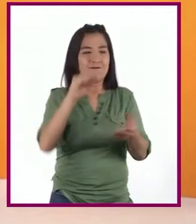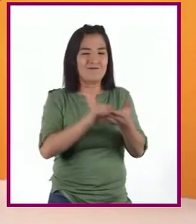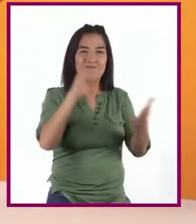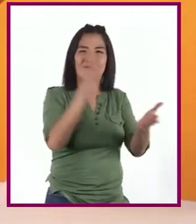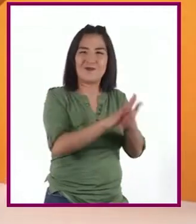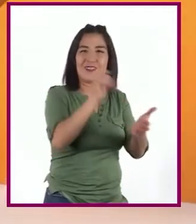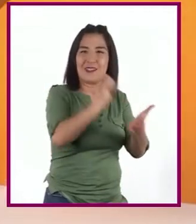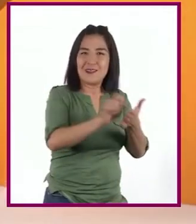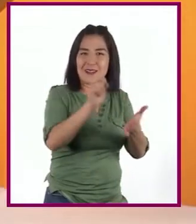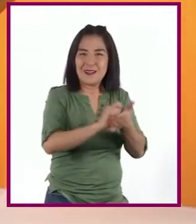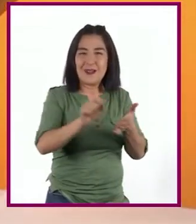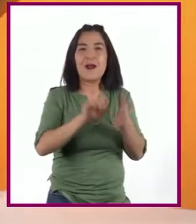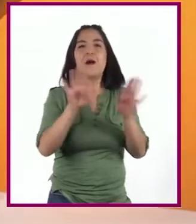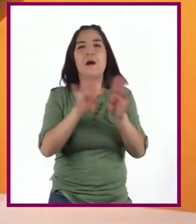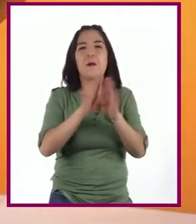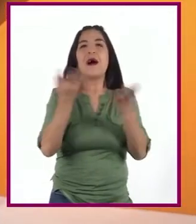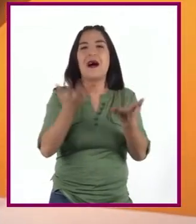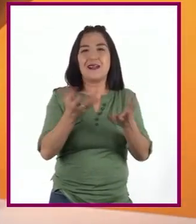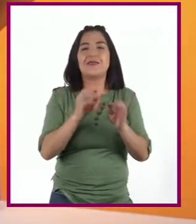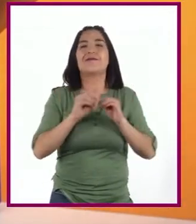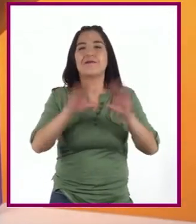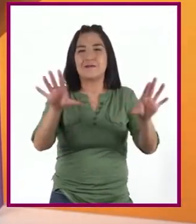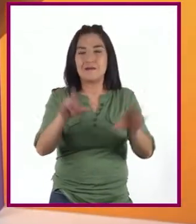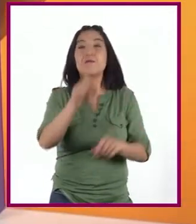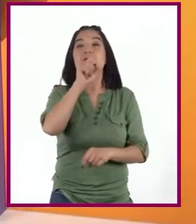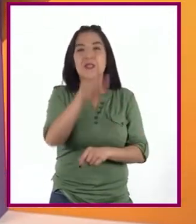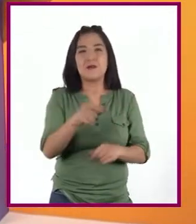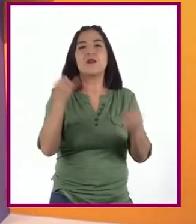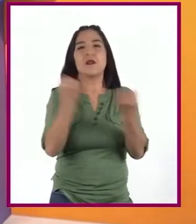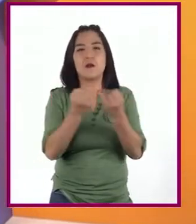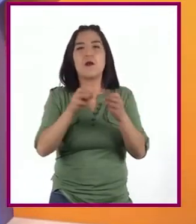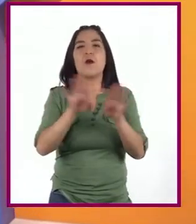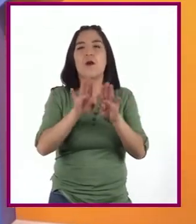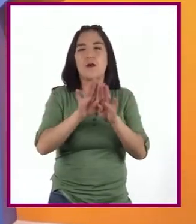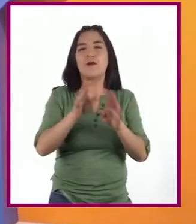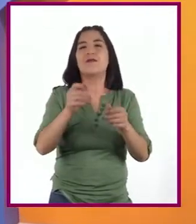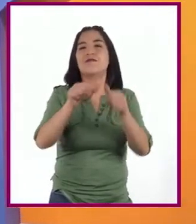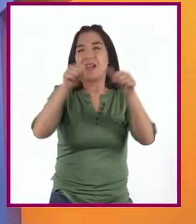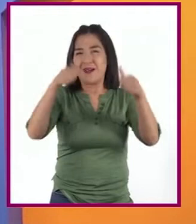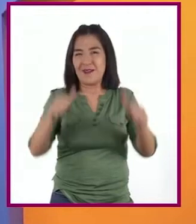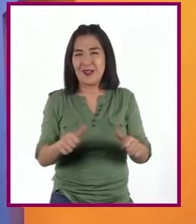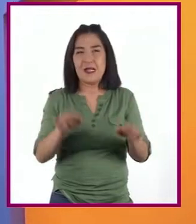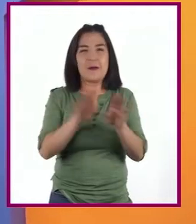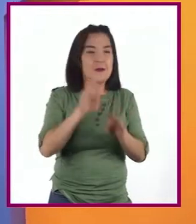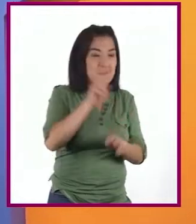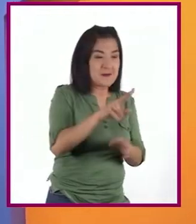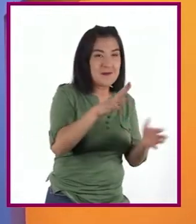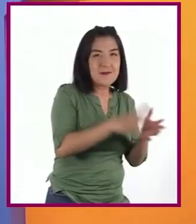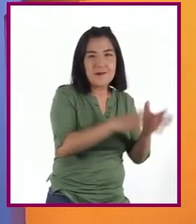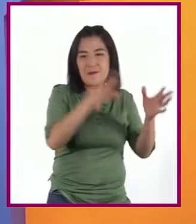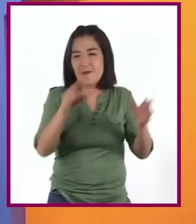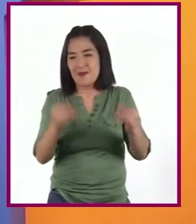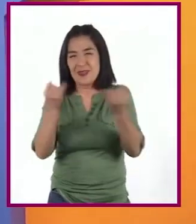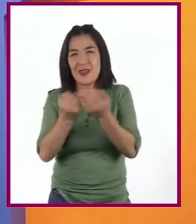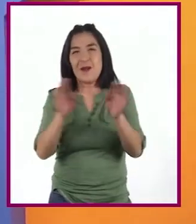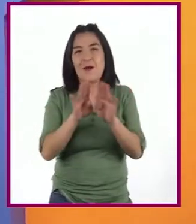plasmarlas o realizarlas en materia, del mismo modo que un artesano intenta fabricar una mesa viendo el dibujo